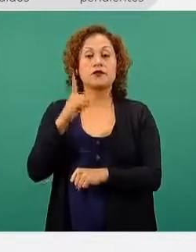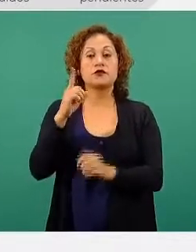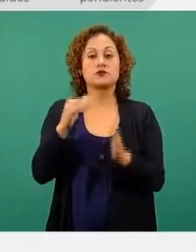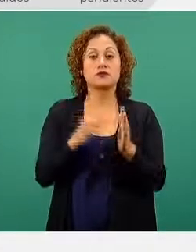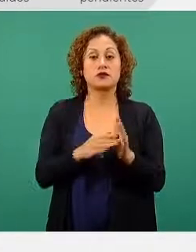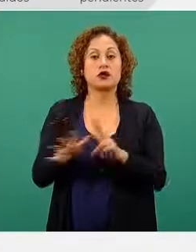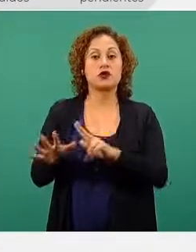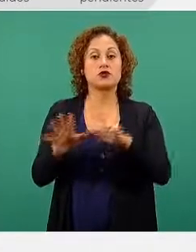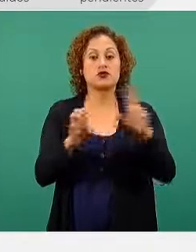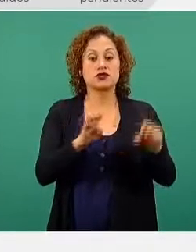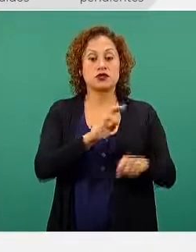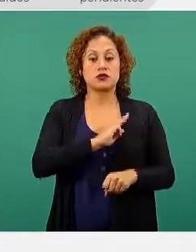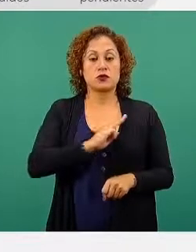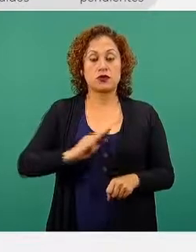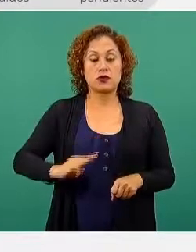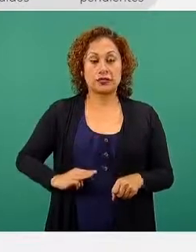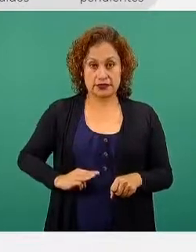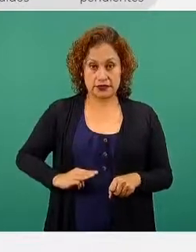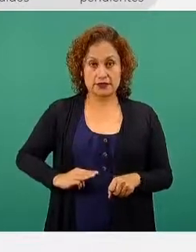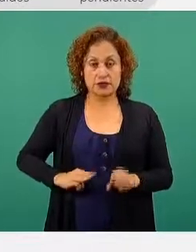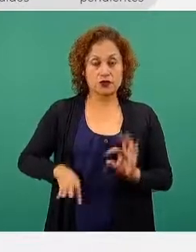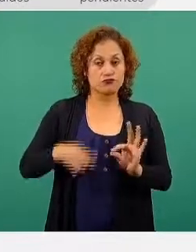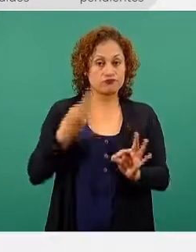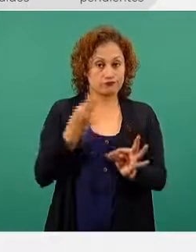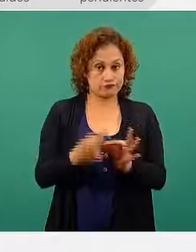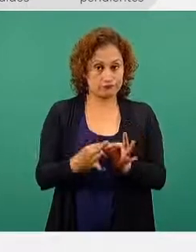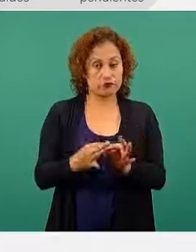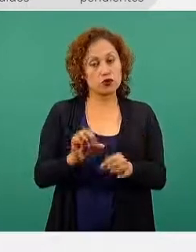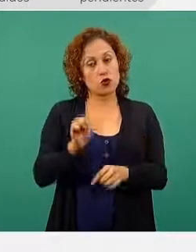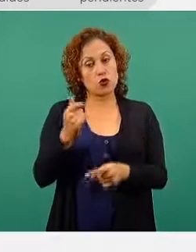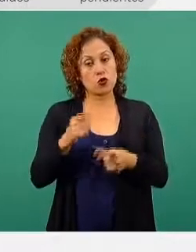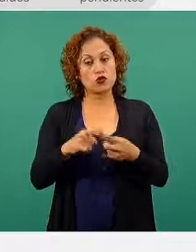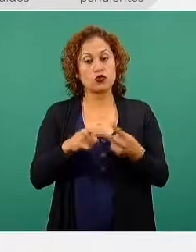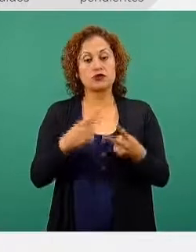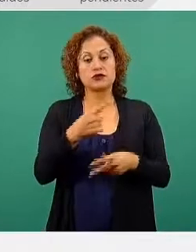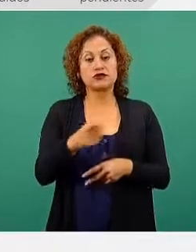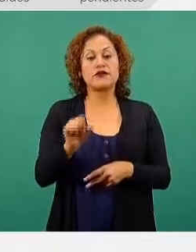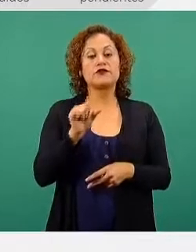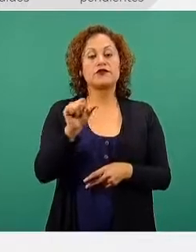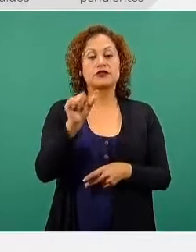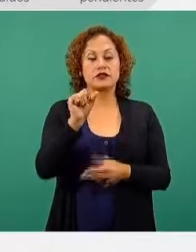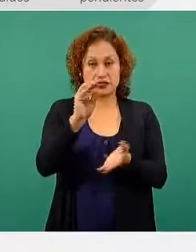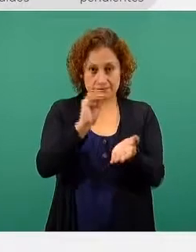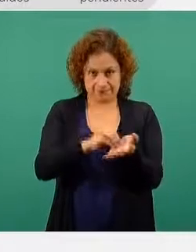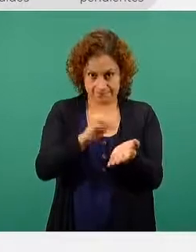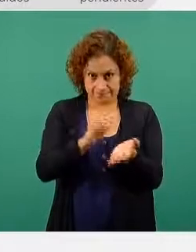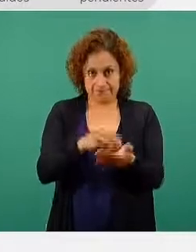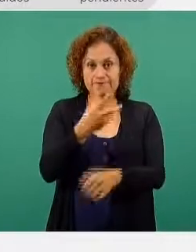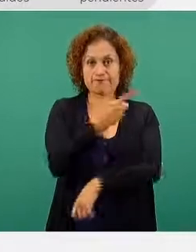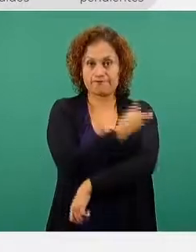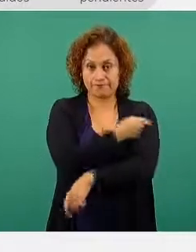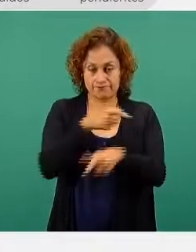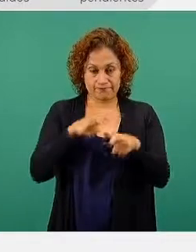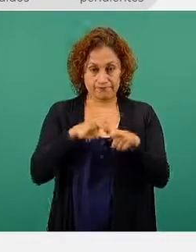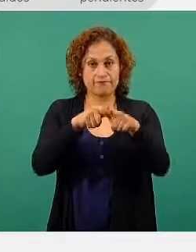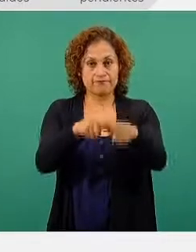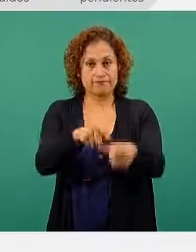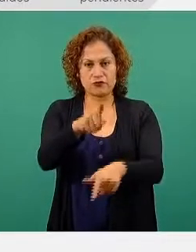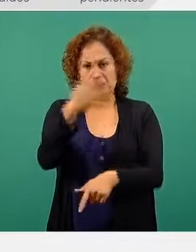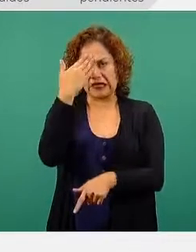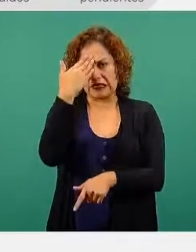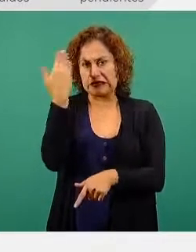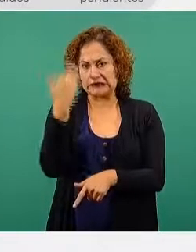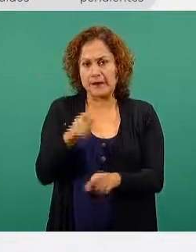1.800 municipios que están concluidos, 116 que permanecen activos. Recordar que también están las segundas dosis.